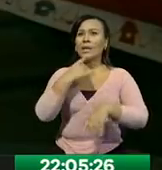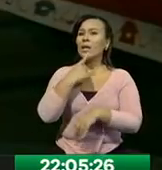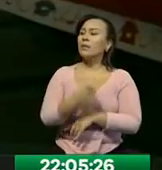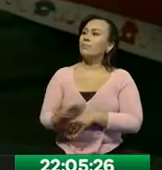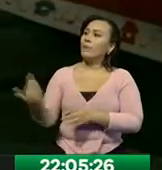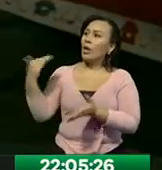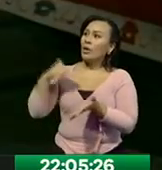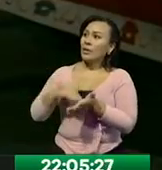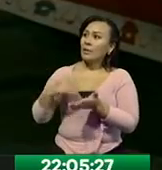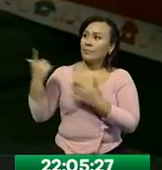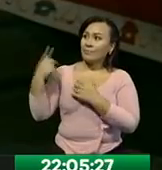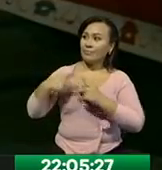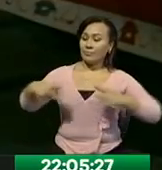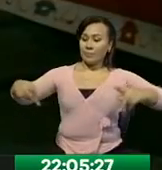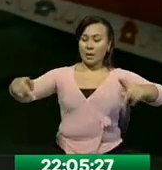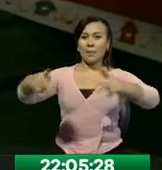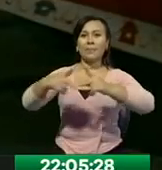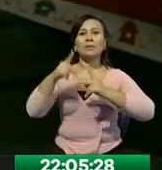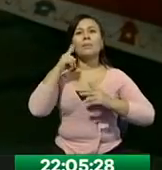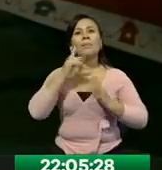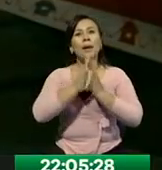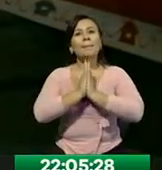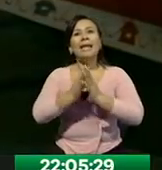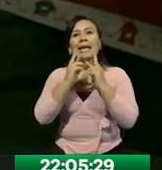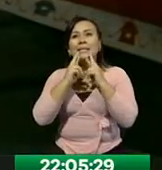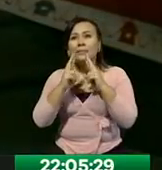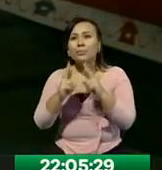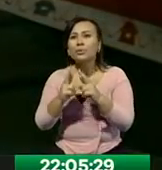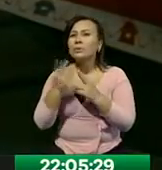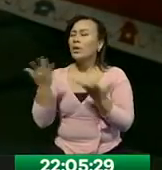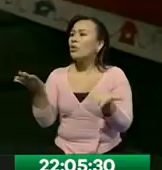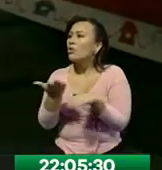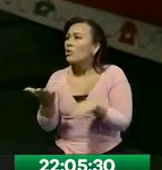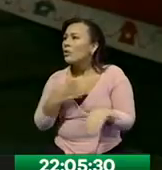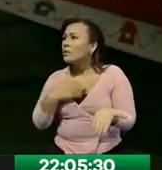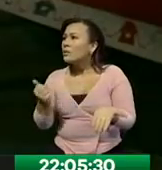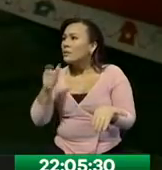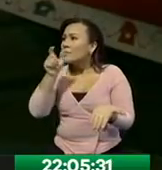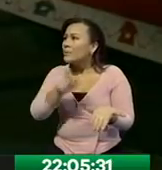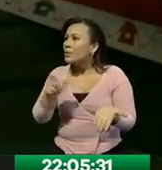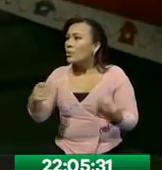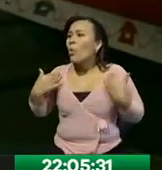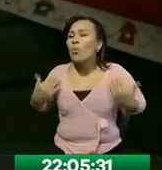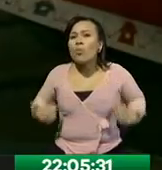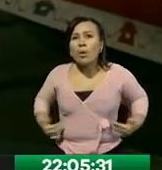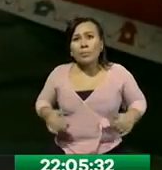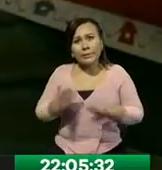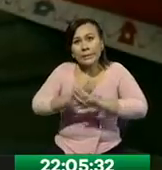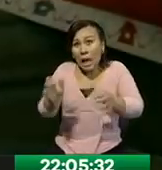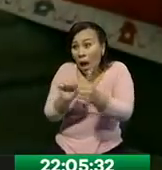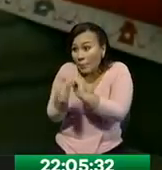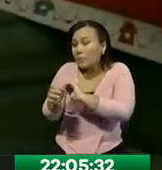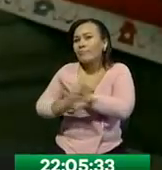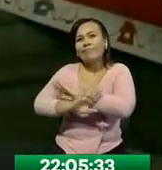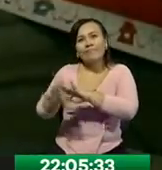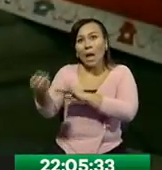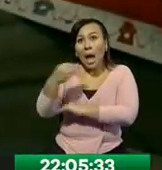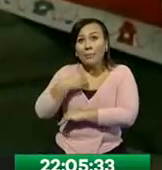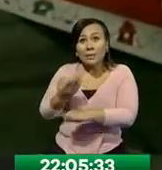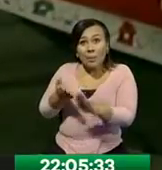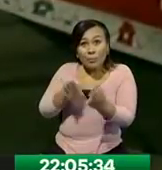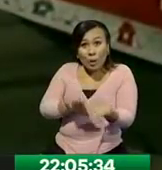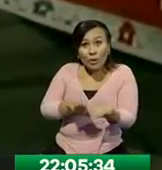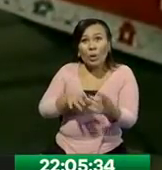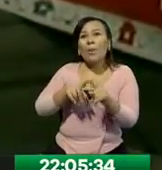en la plaza grande para exigir respuestas por nuestros compatriotas asesinados aquí también se ha estado presente